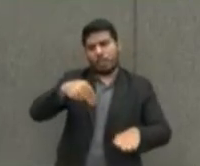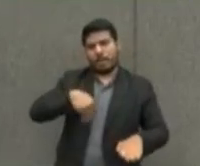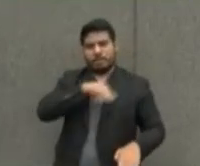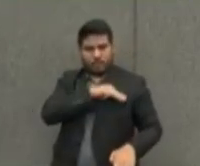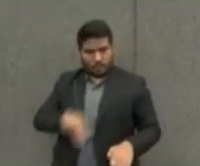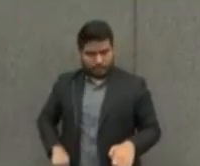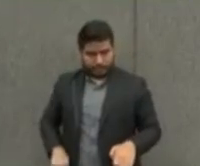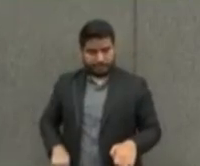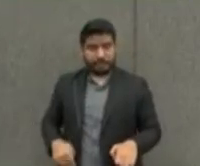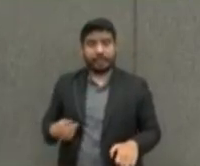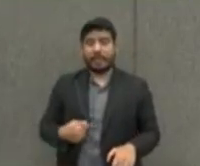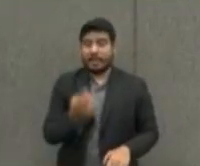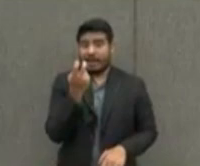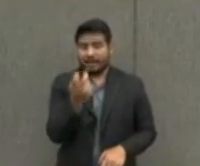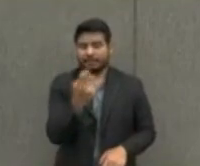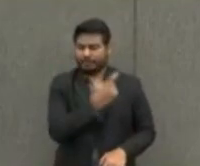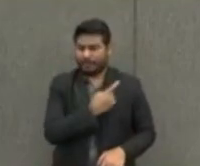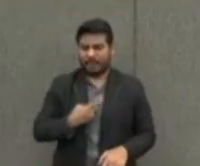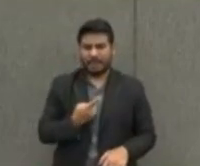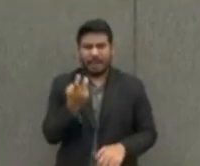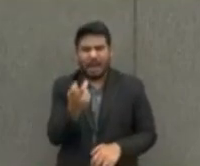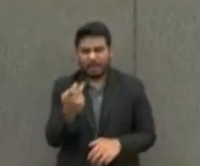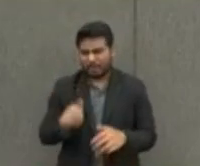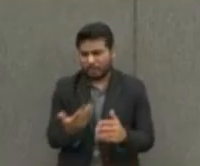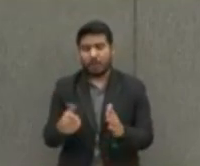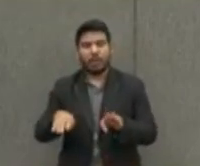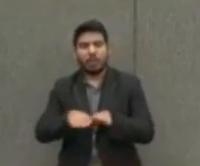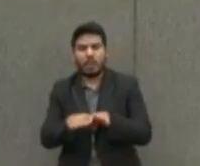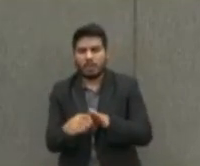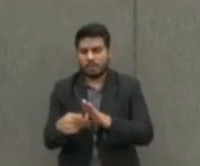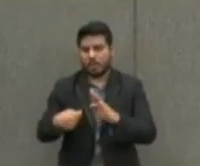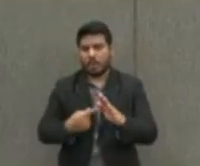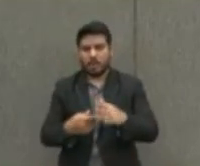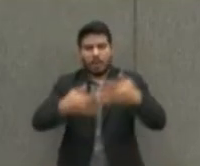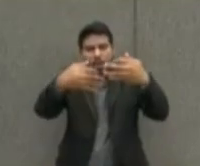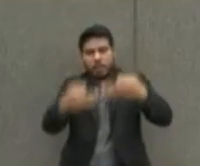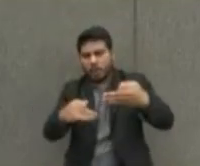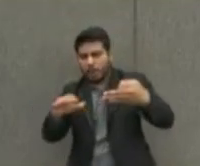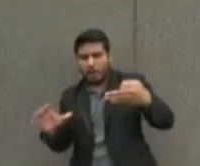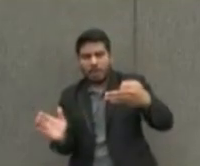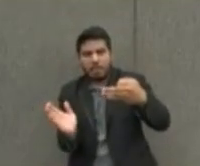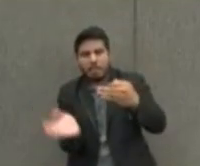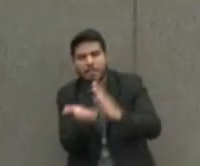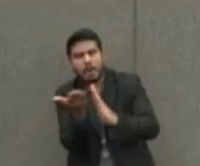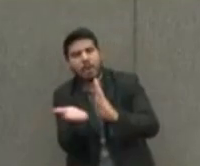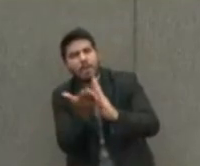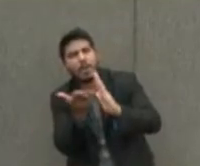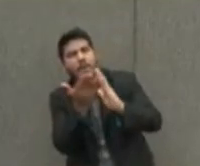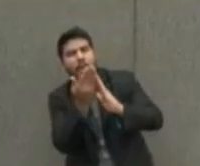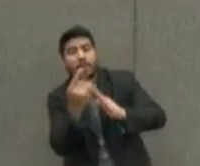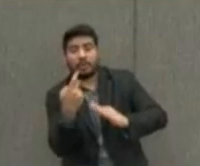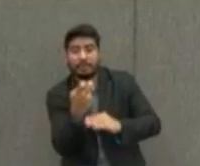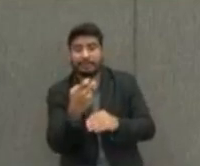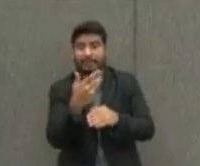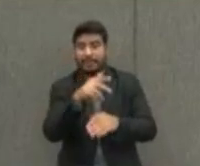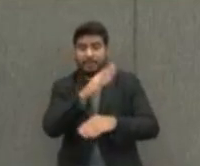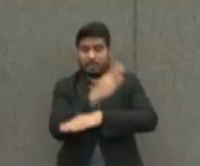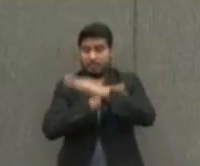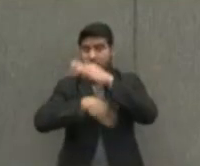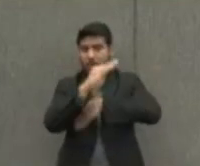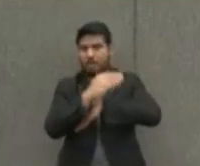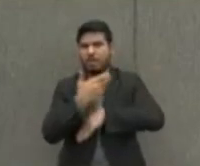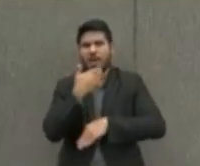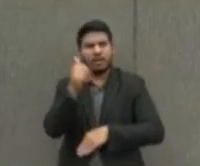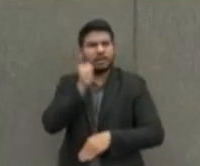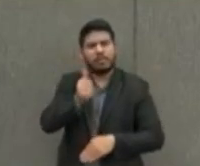es así como se construye en la incidencia efectiva visibilizando las buenas prácticas e